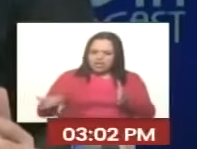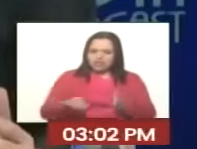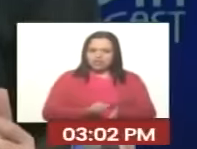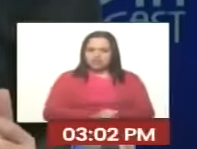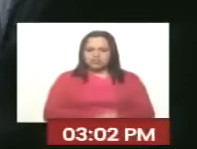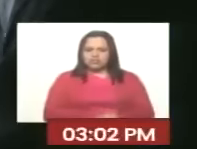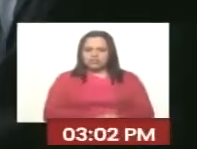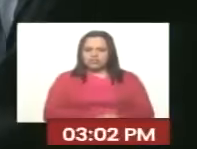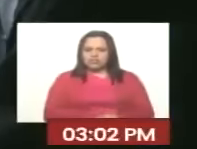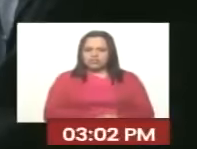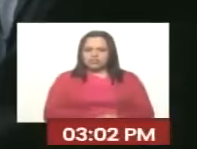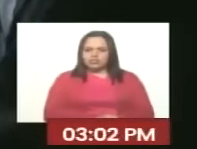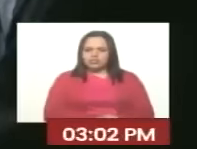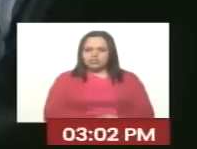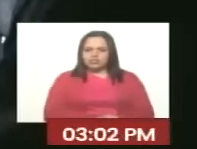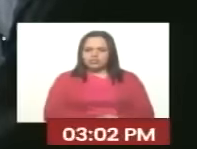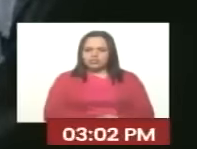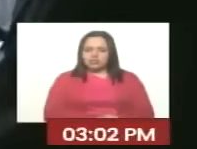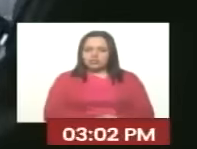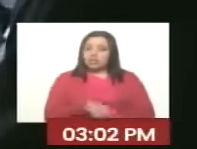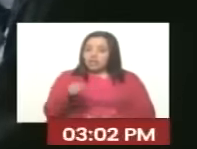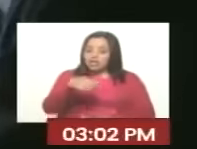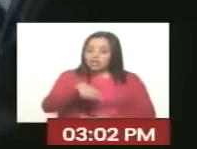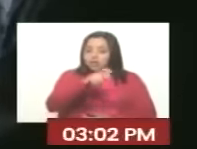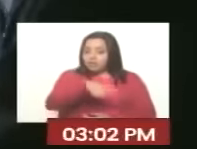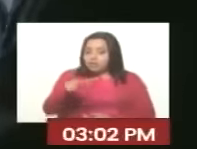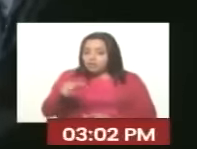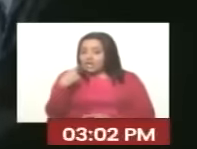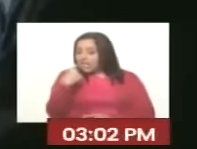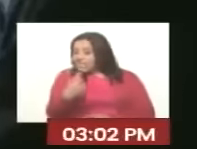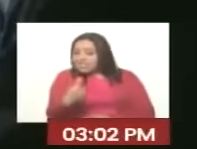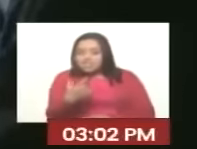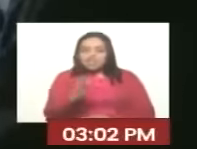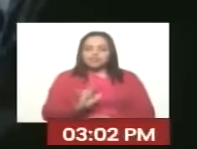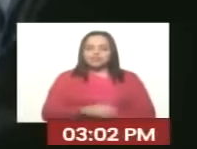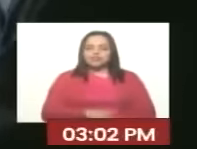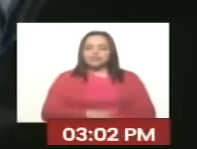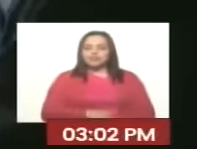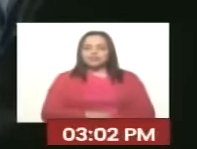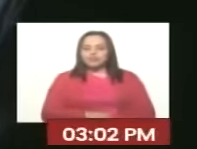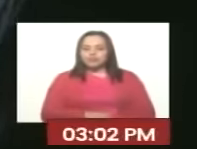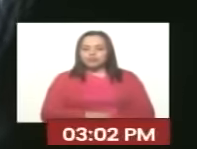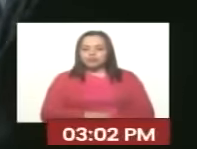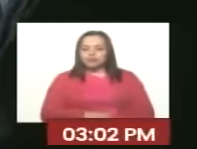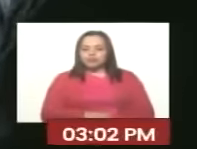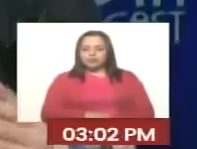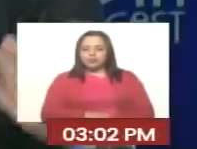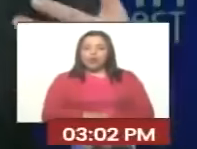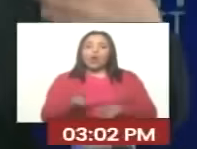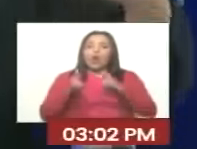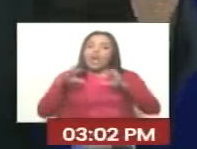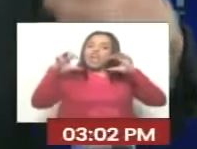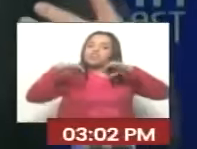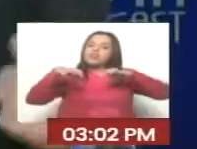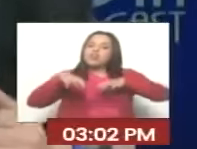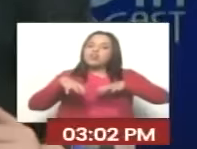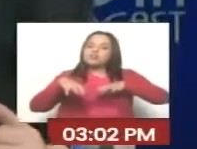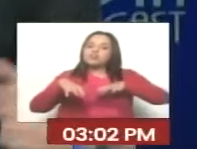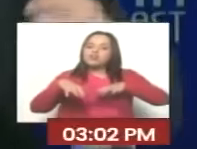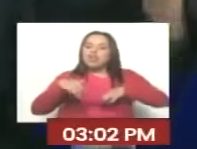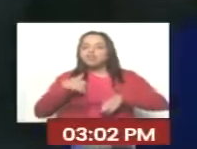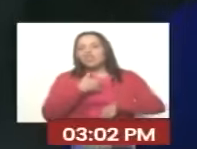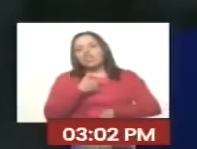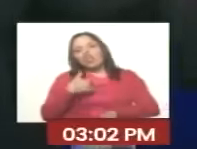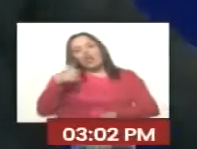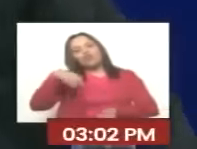mira. Eso es una gente que dicen lo siguiente. Ojalá llueva. Quiero que hoy llueva.